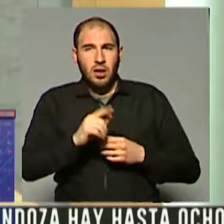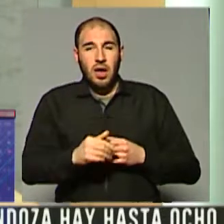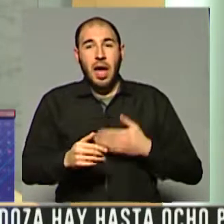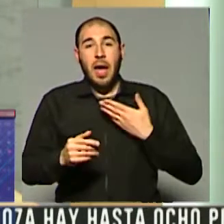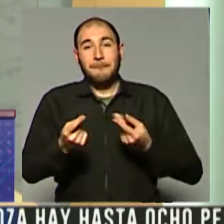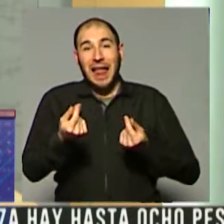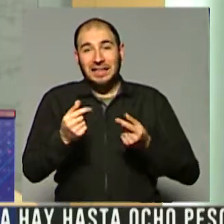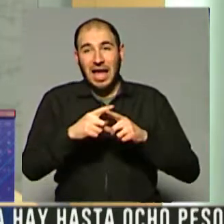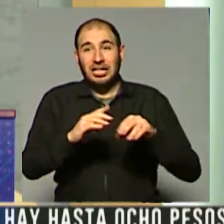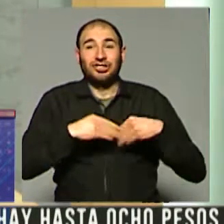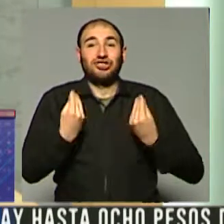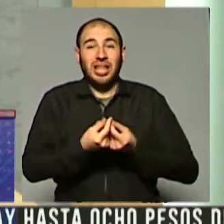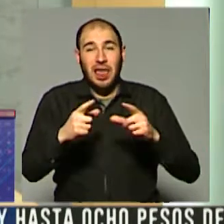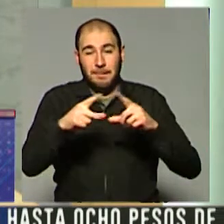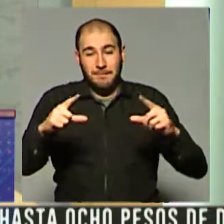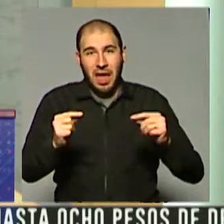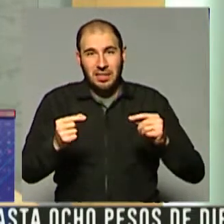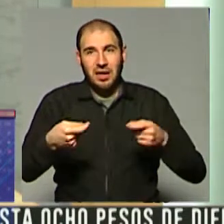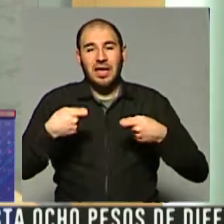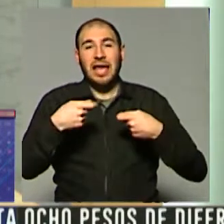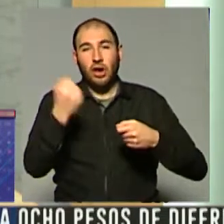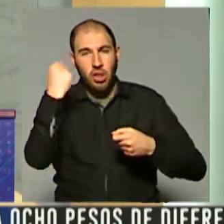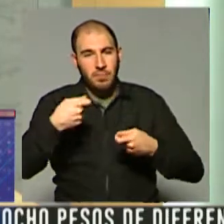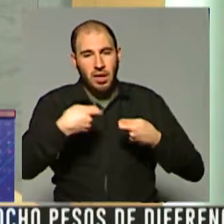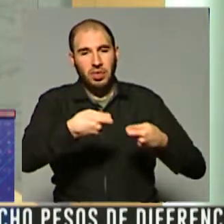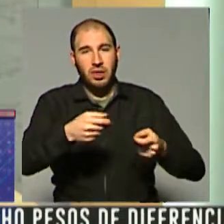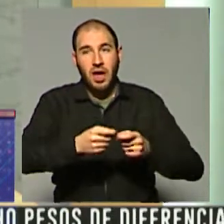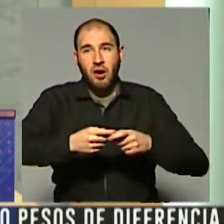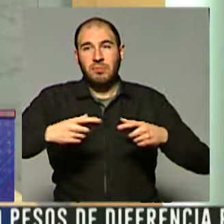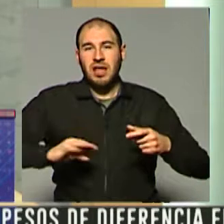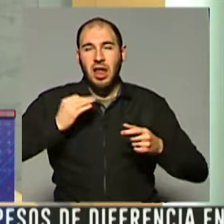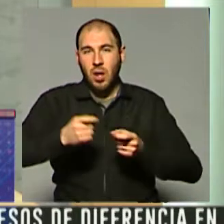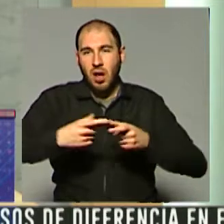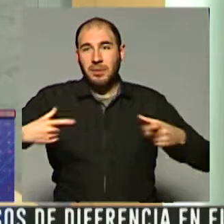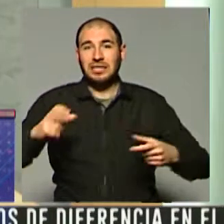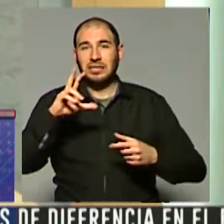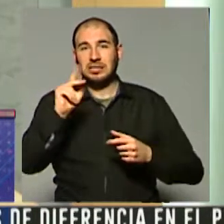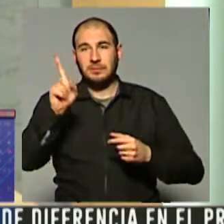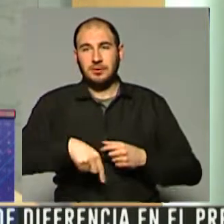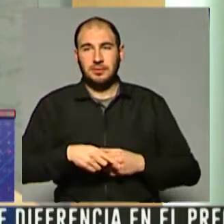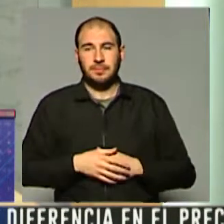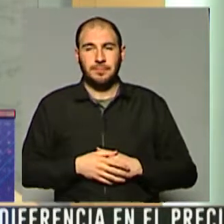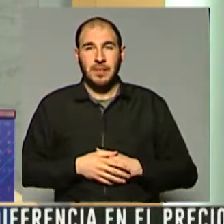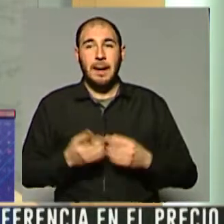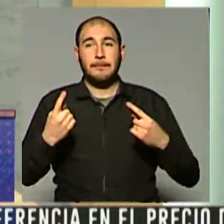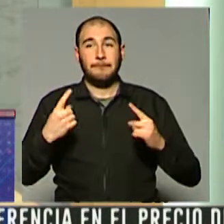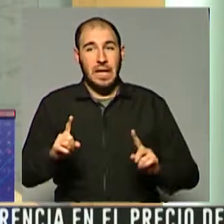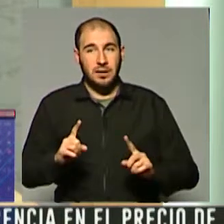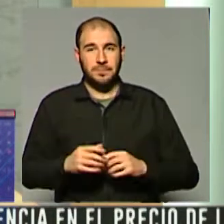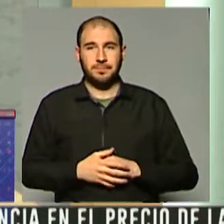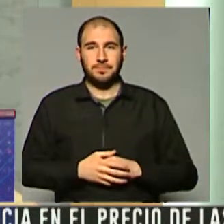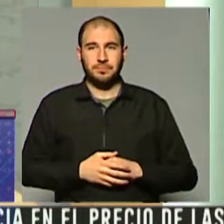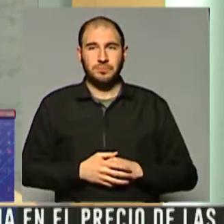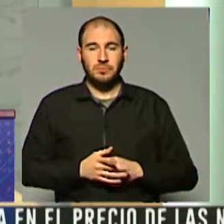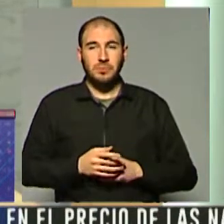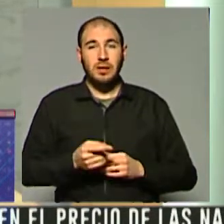base monetaria, es decir, la cantidad de dinero que se inyectó en la economía, creció interanualmente un 30%. Pero lo